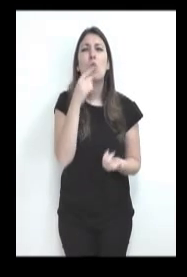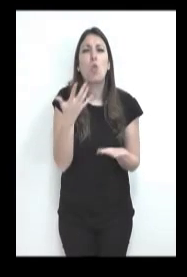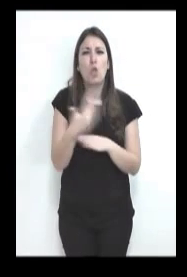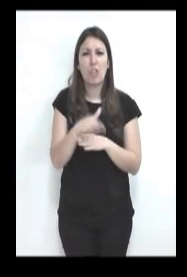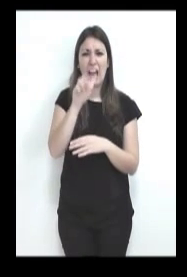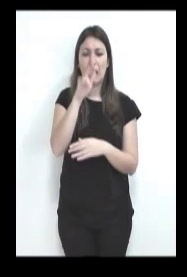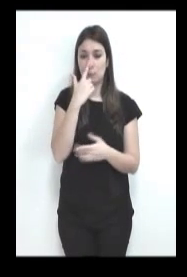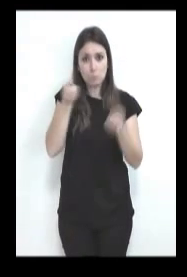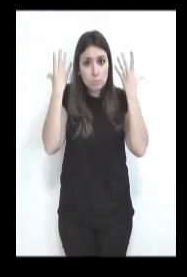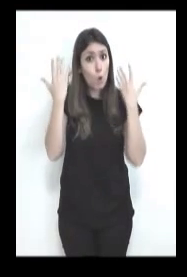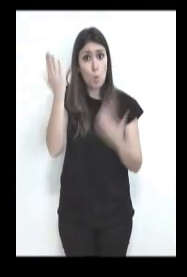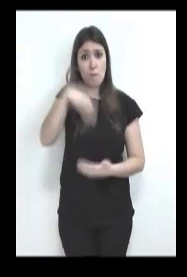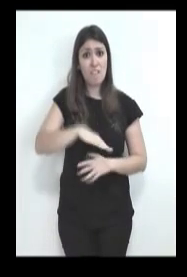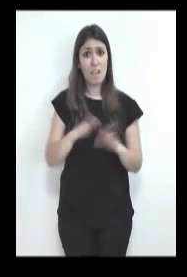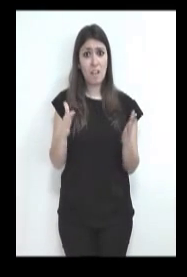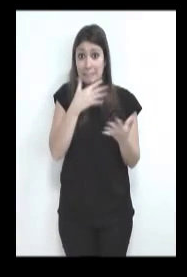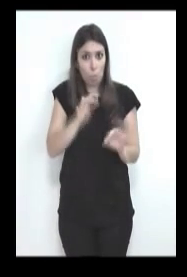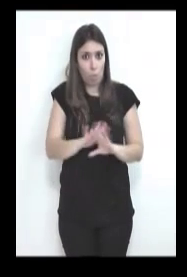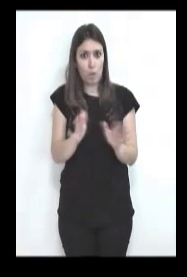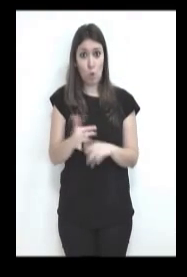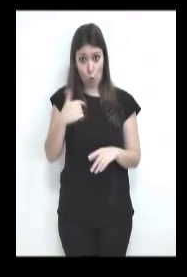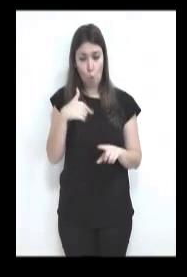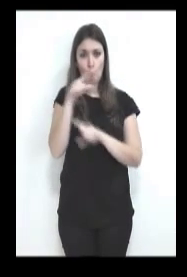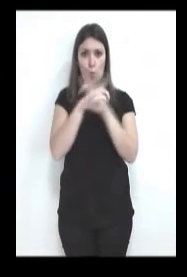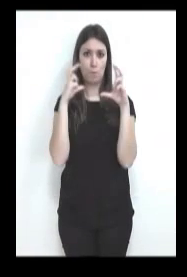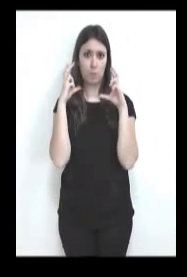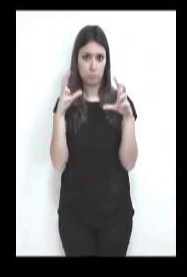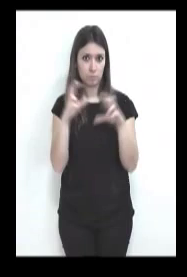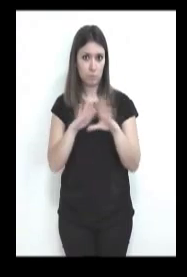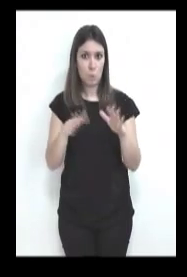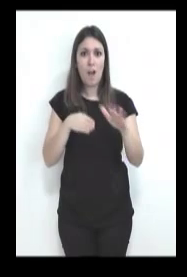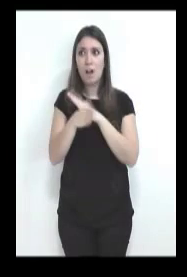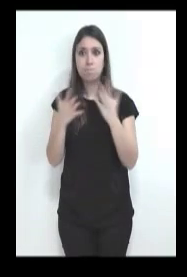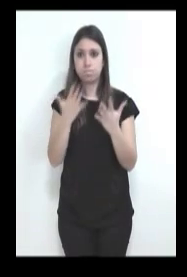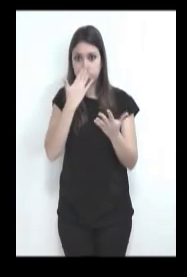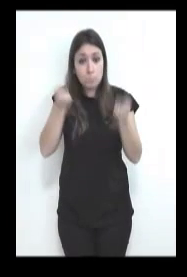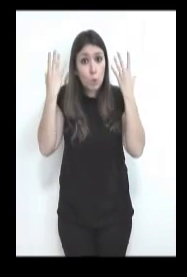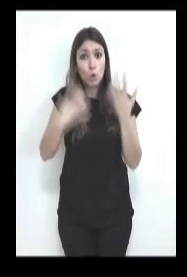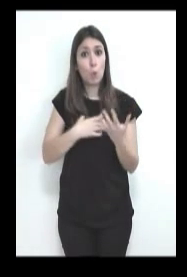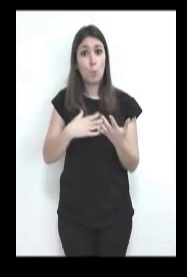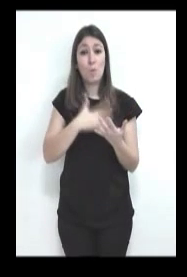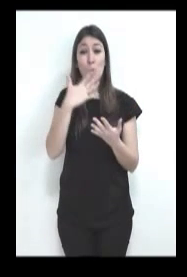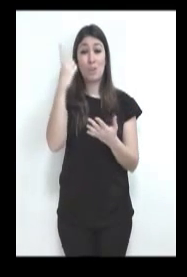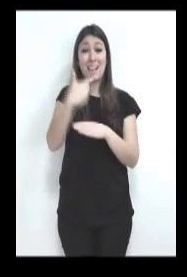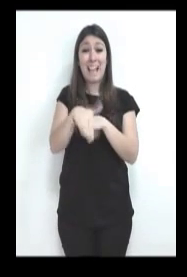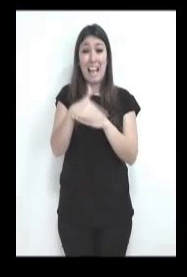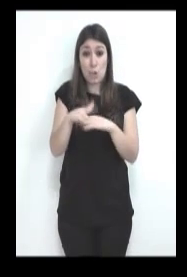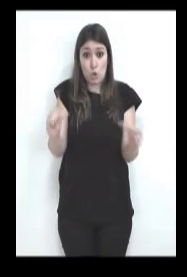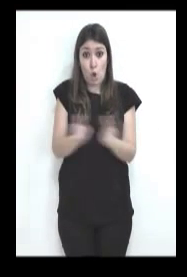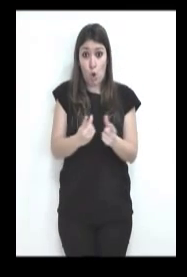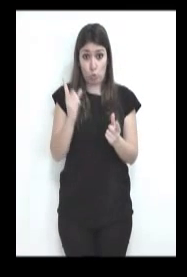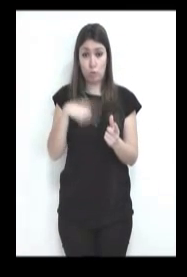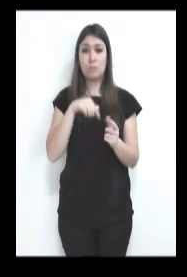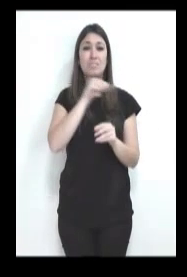así de sencillo. Bueno, en ese momento yo tenía un problema de accesibilidad terrible, porque encima es una calle muy pequeña, con lo cual si